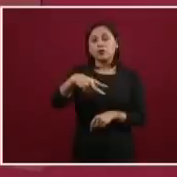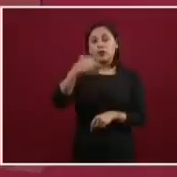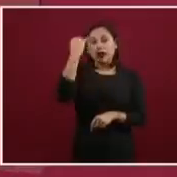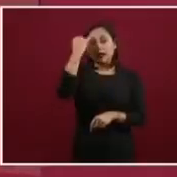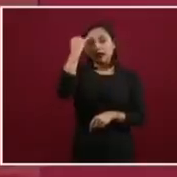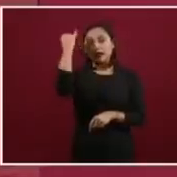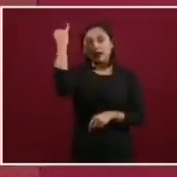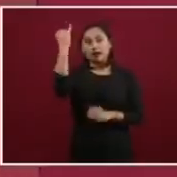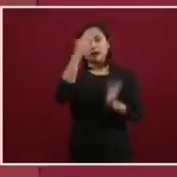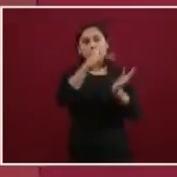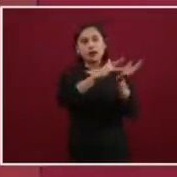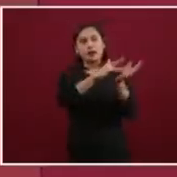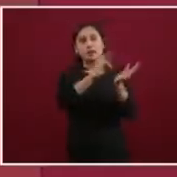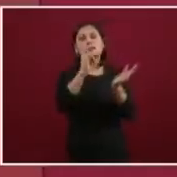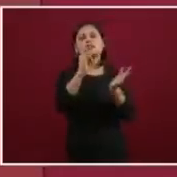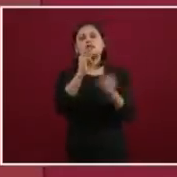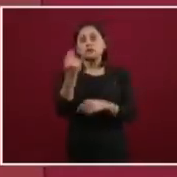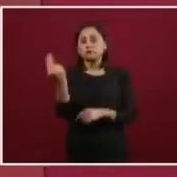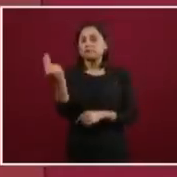d